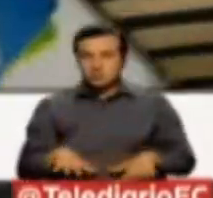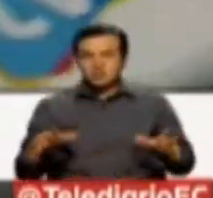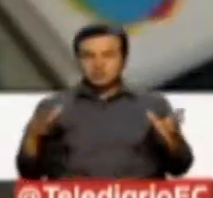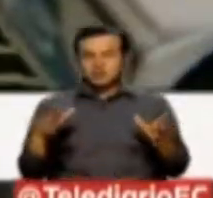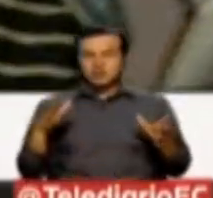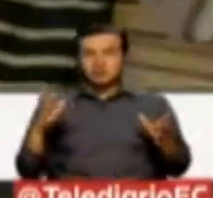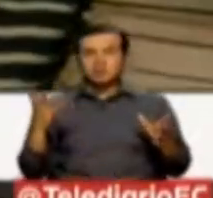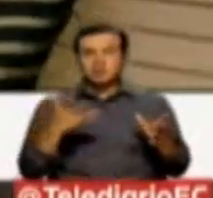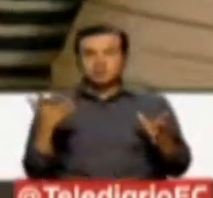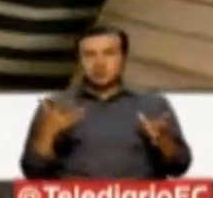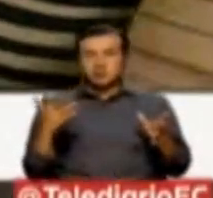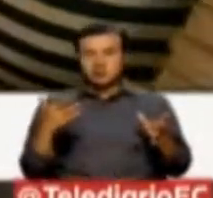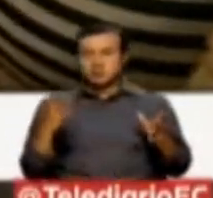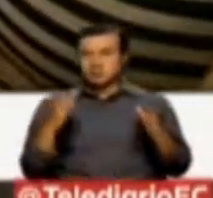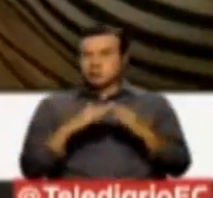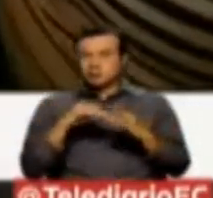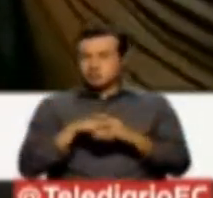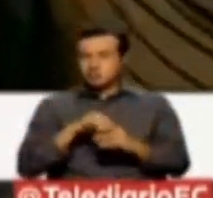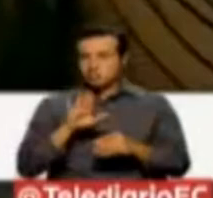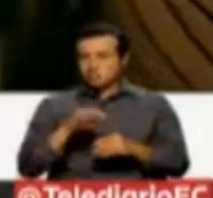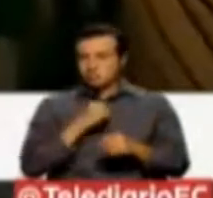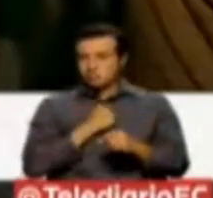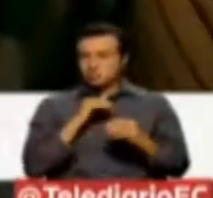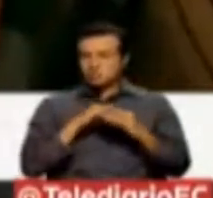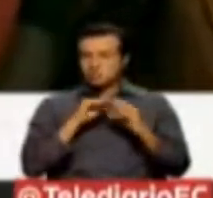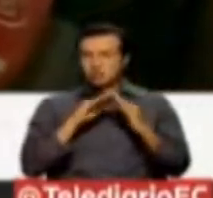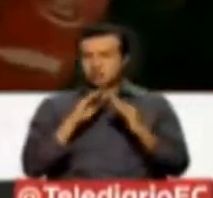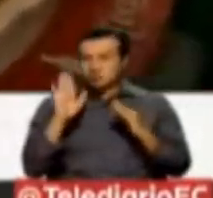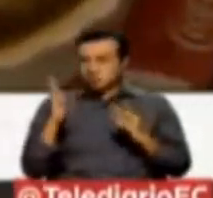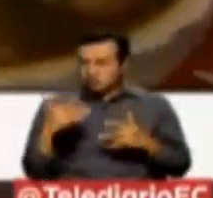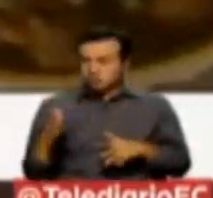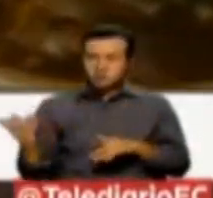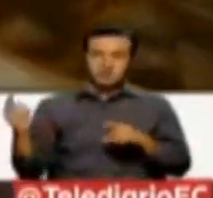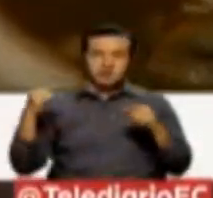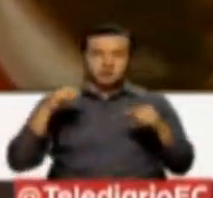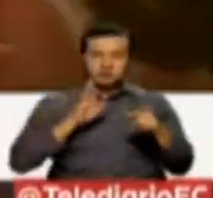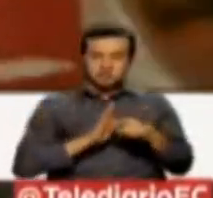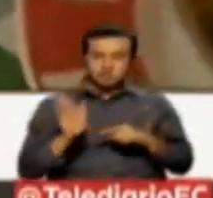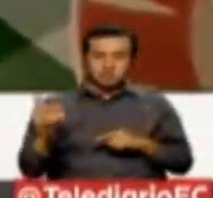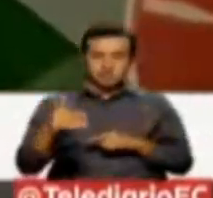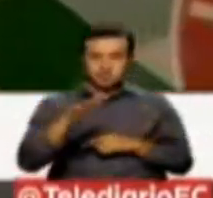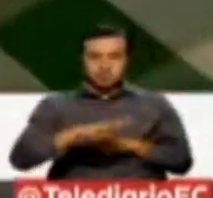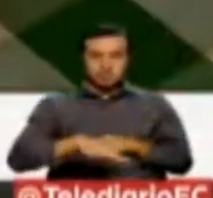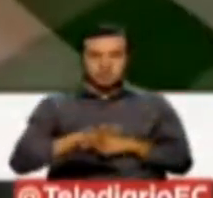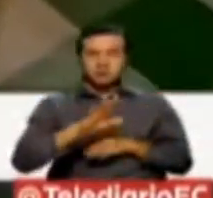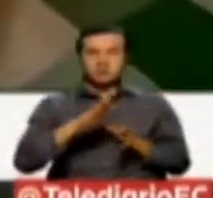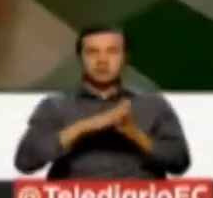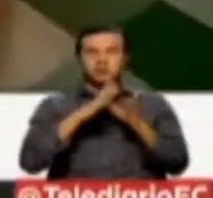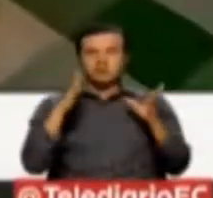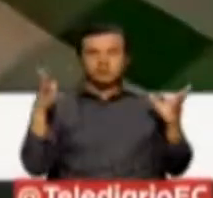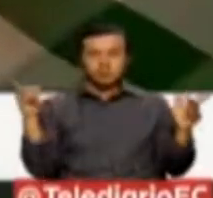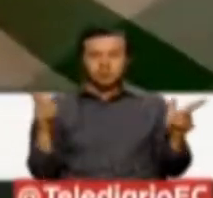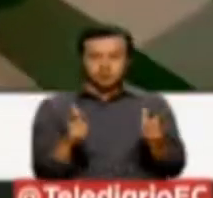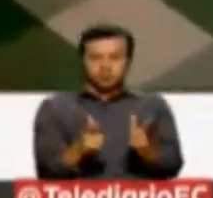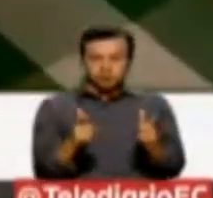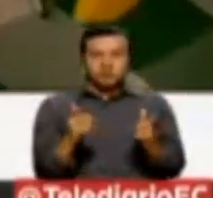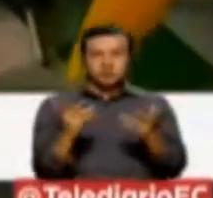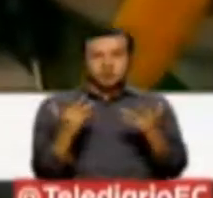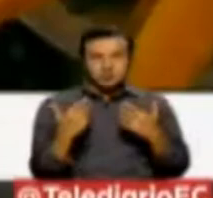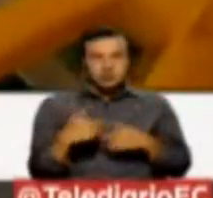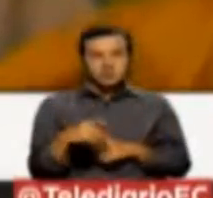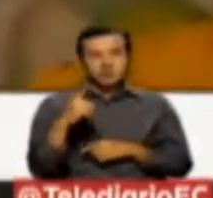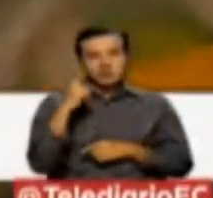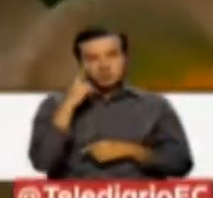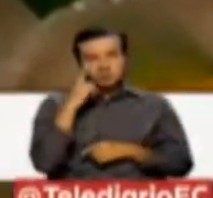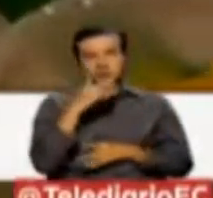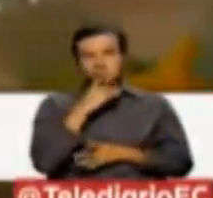la parte... En el domicilio, en la casa. En el domicilio, y luego puso aquí a la vuelta, pero estaba demasiado reducido. Y ahí